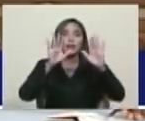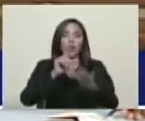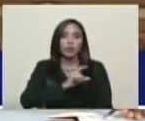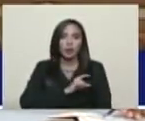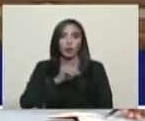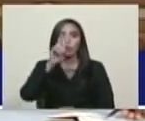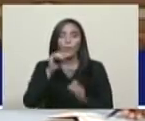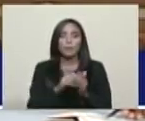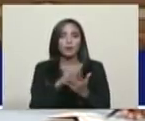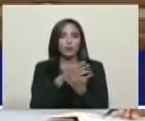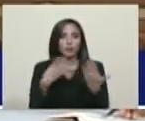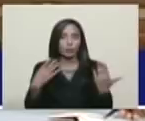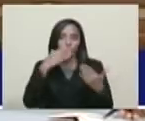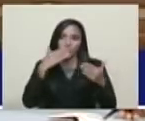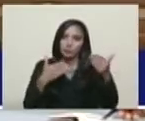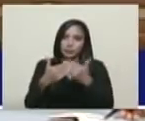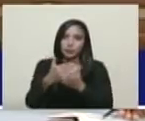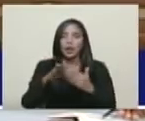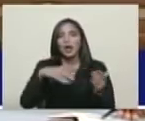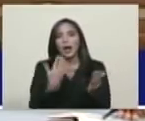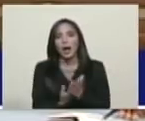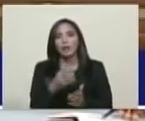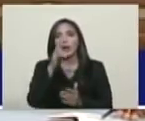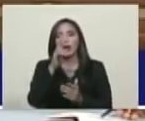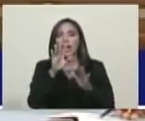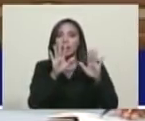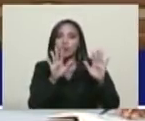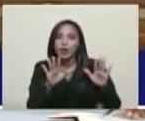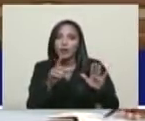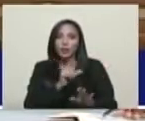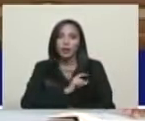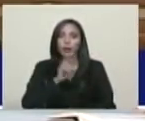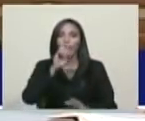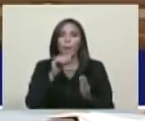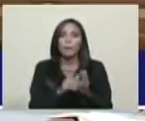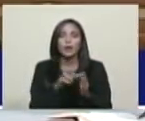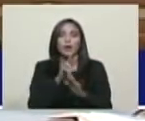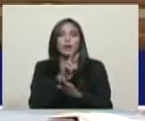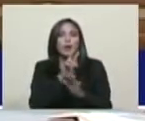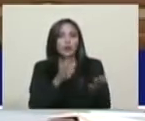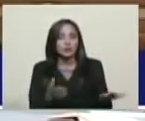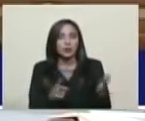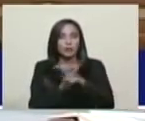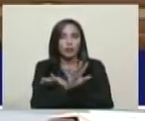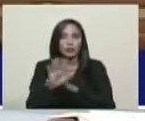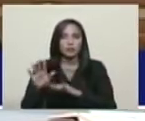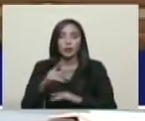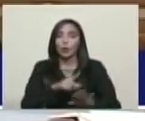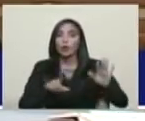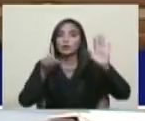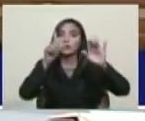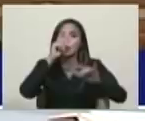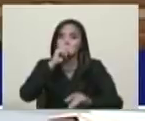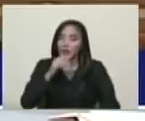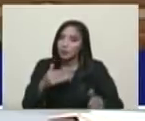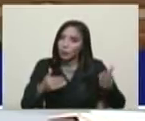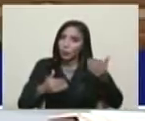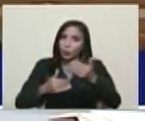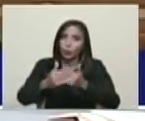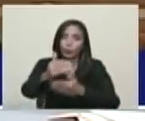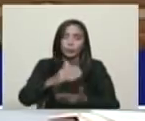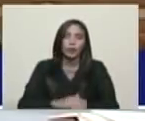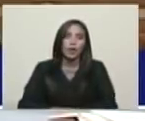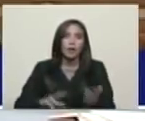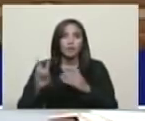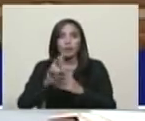del 2019 al 10 de enero 2025. Van a ser 6 años en que Venezuela se va a